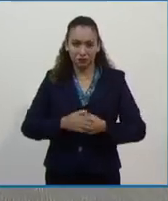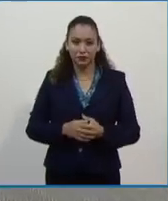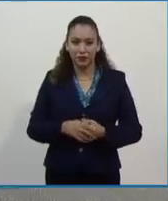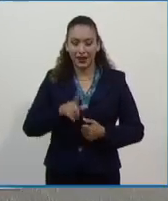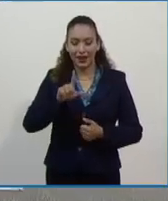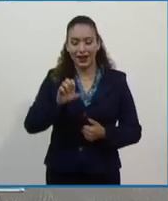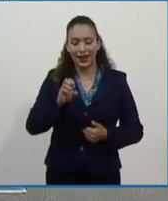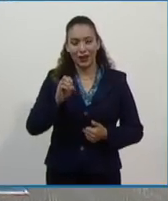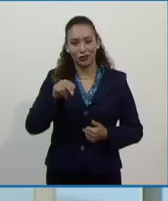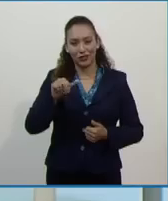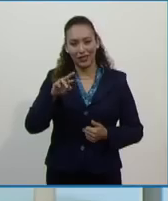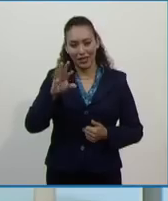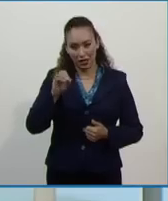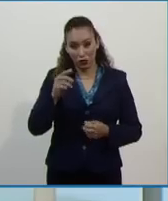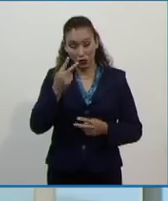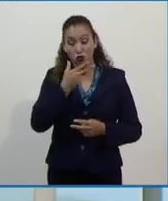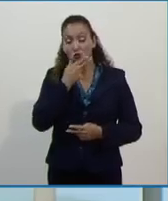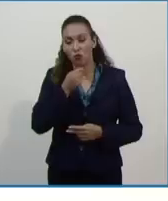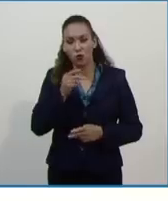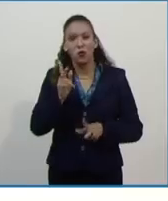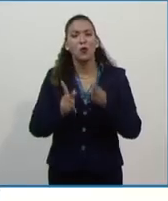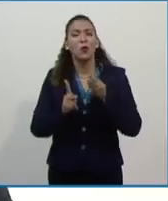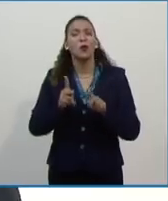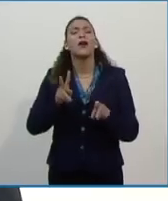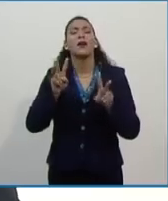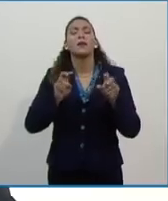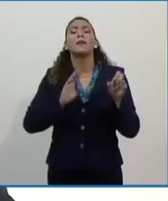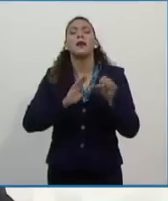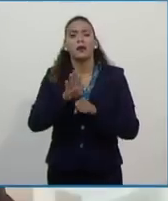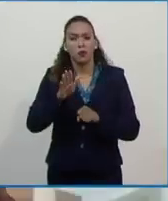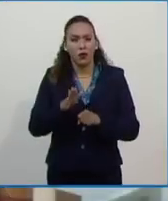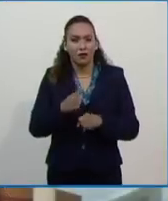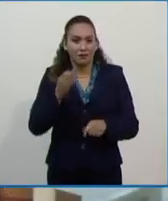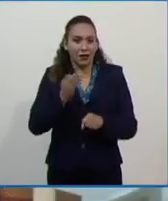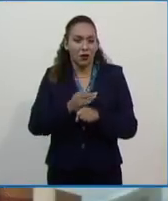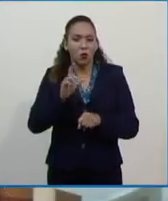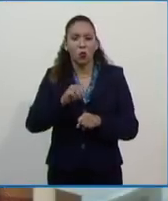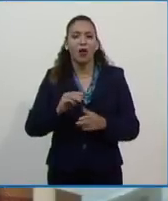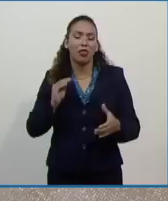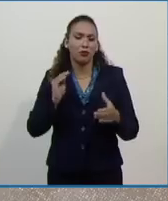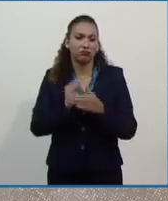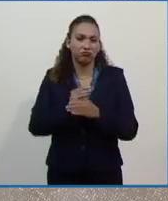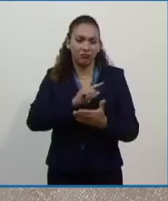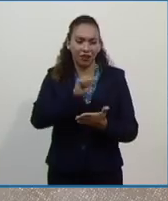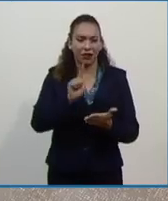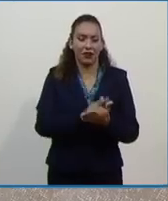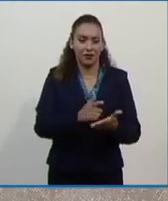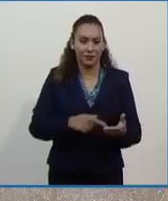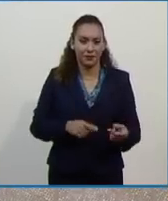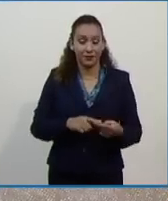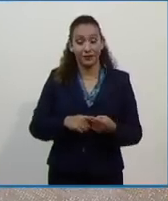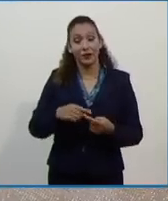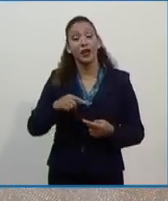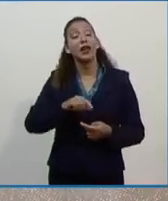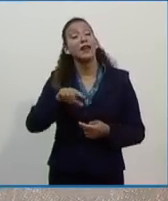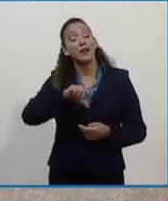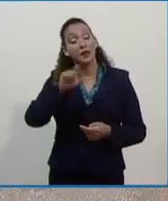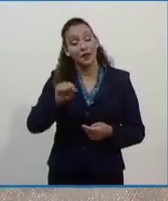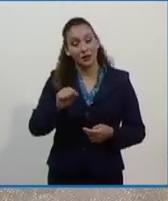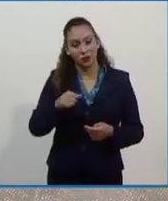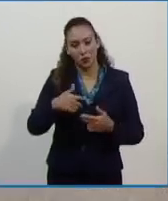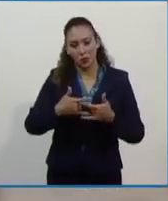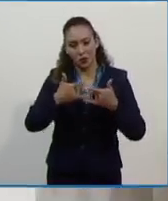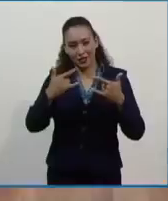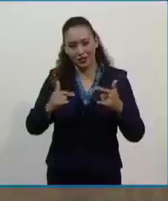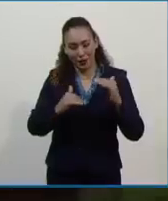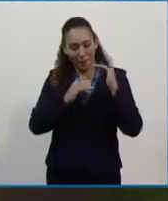Leonardo Curcio y Sergio Aguayo abordarán el tema del laberinto de la impunidad. A las 11 de la noche con 15 minutos en Historia Mínima